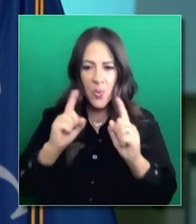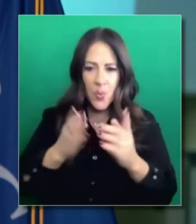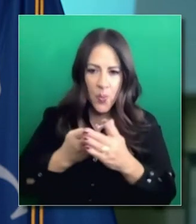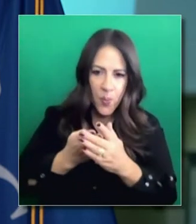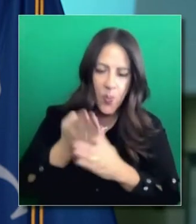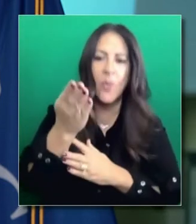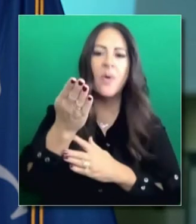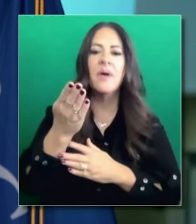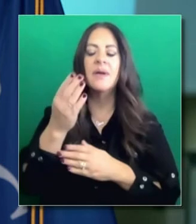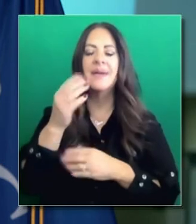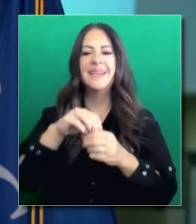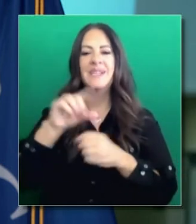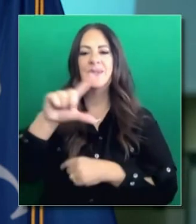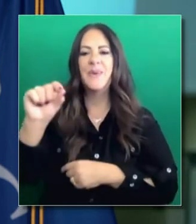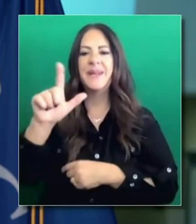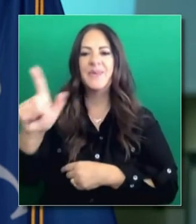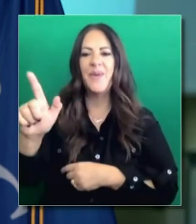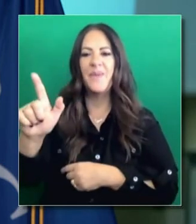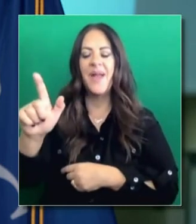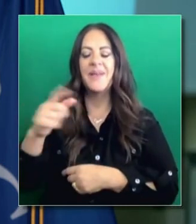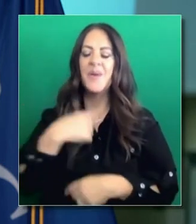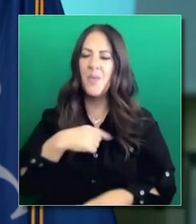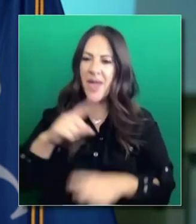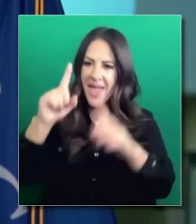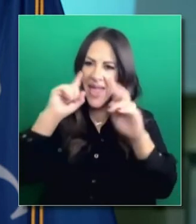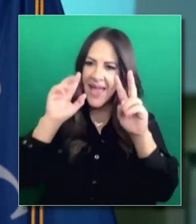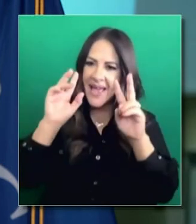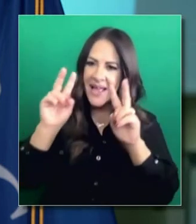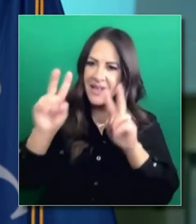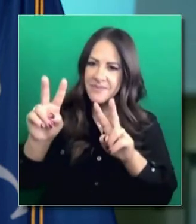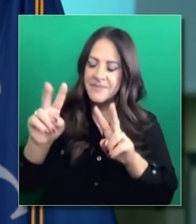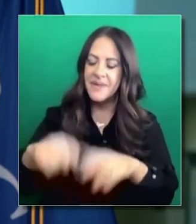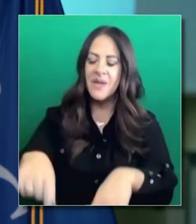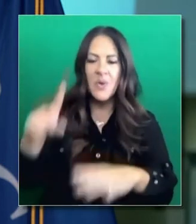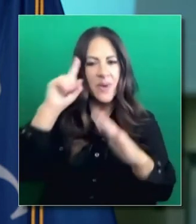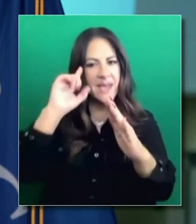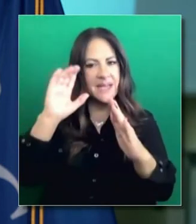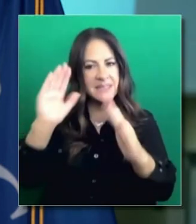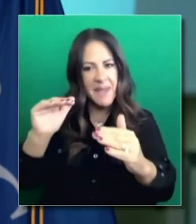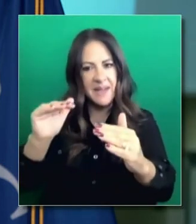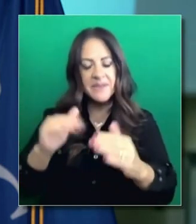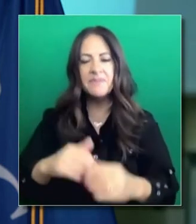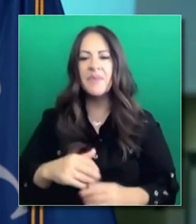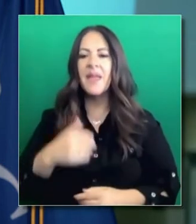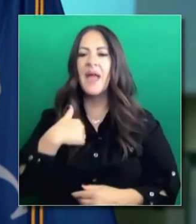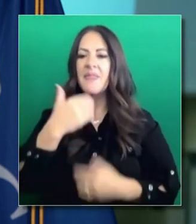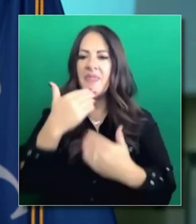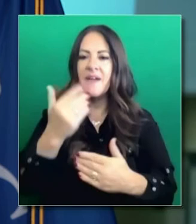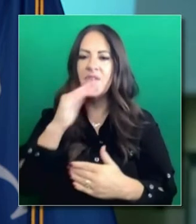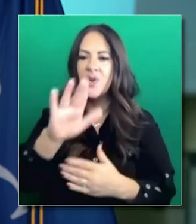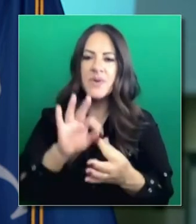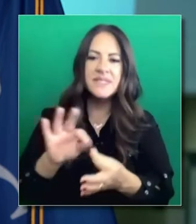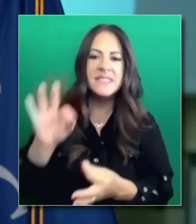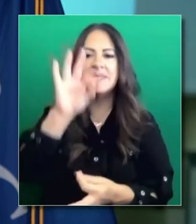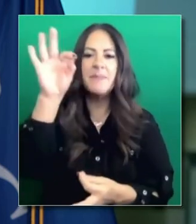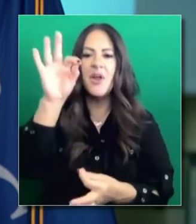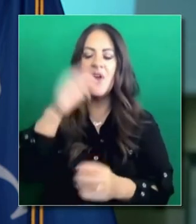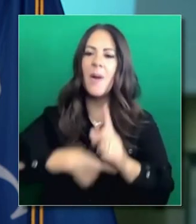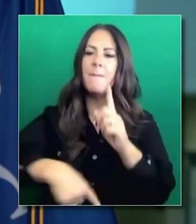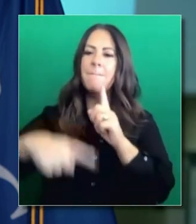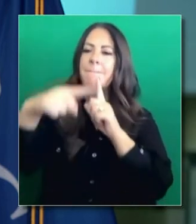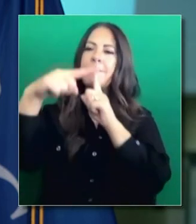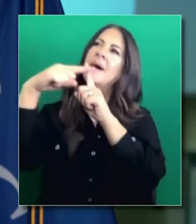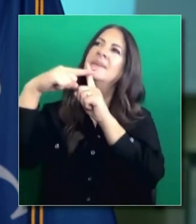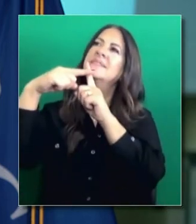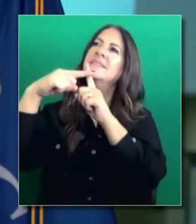en el 2021 y anticipamos eso y es gran parte del espíritu de lo que nos reúne aquí hoy.